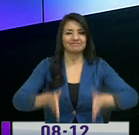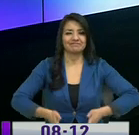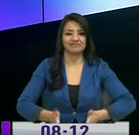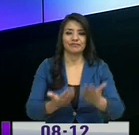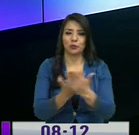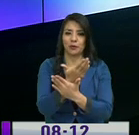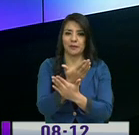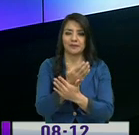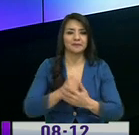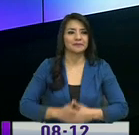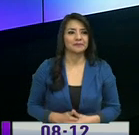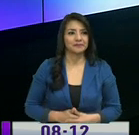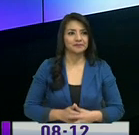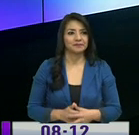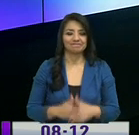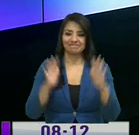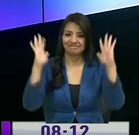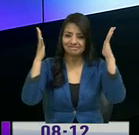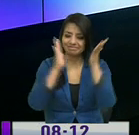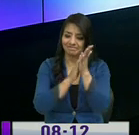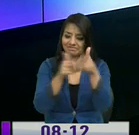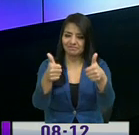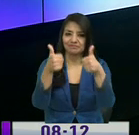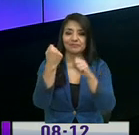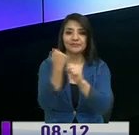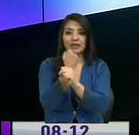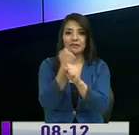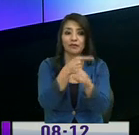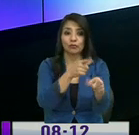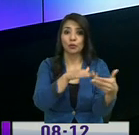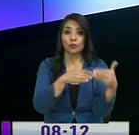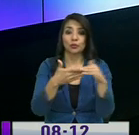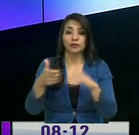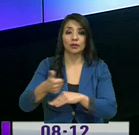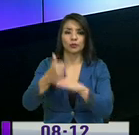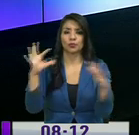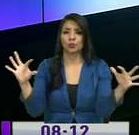buenas condiciones. Así que hay que aplaudir también ese trabajo en conjunto que